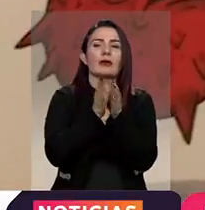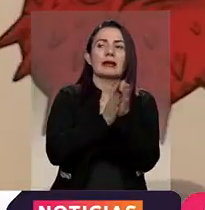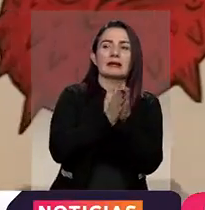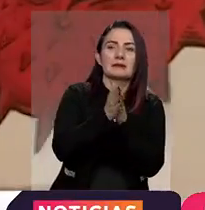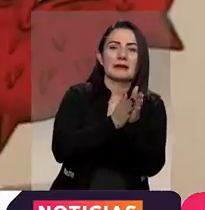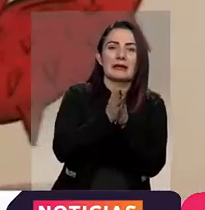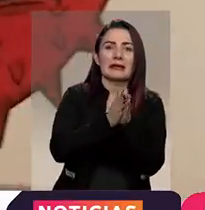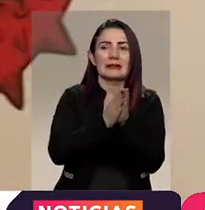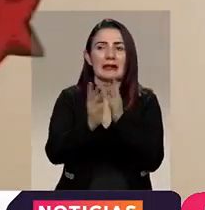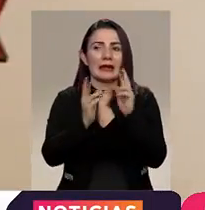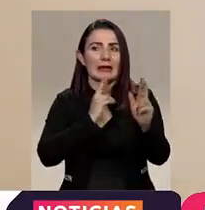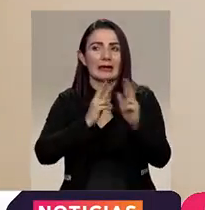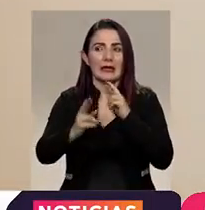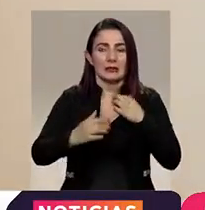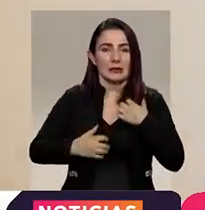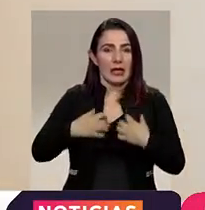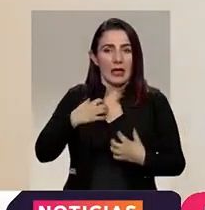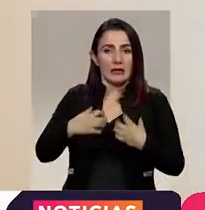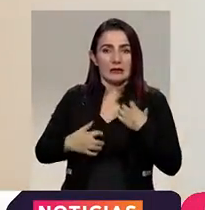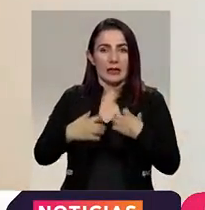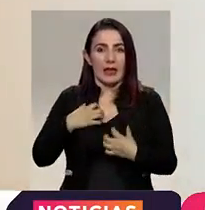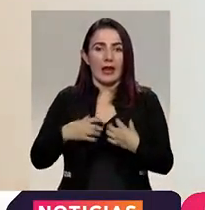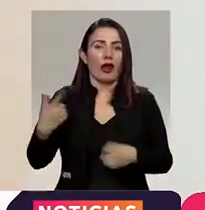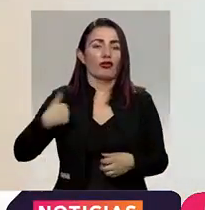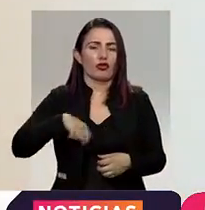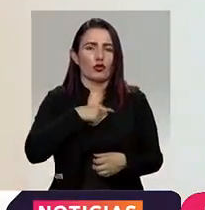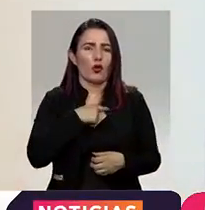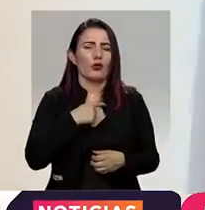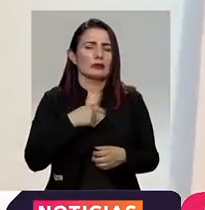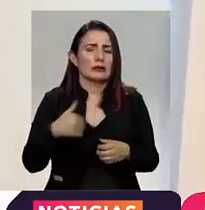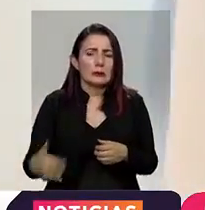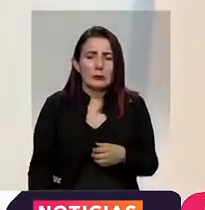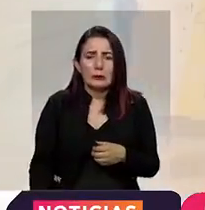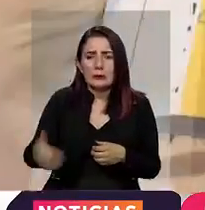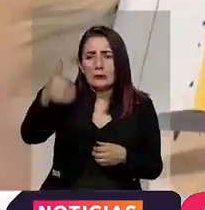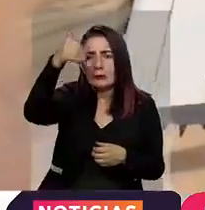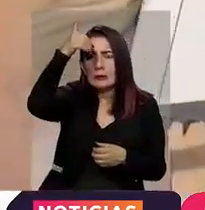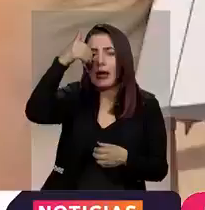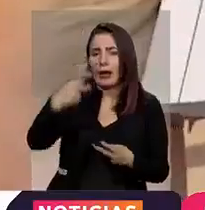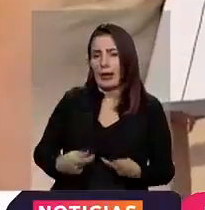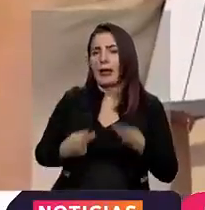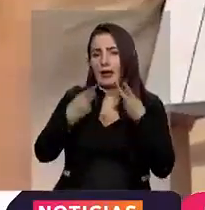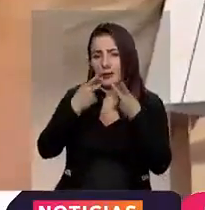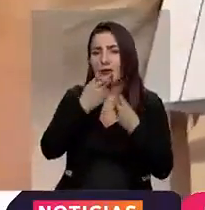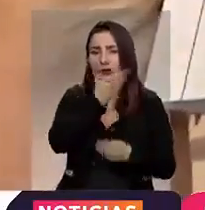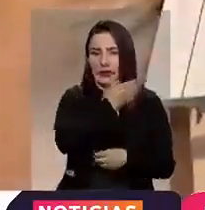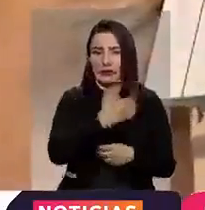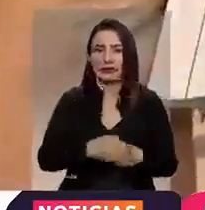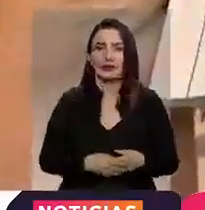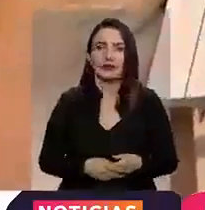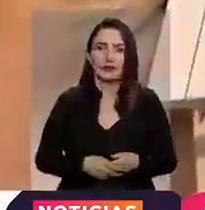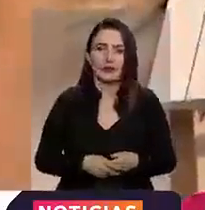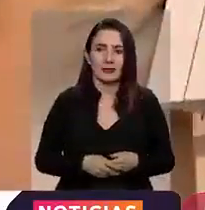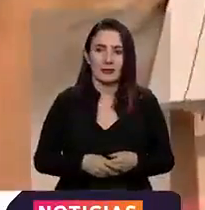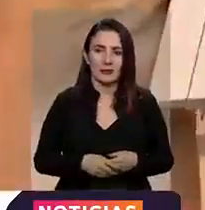su relación con la ansiedad, que nos ha acompañado desde muy pequeños en momentos cruciales de nuestras vidas.